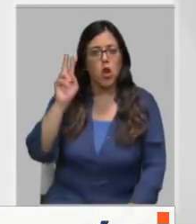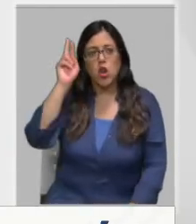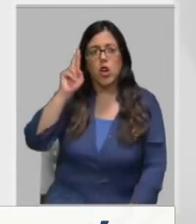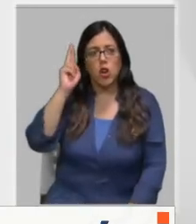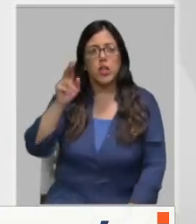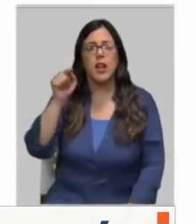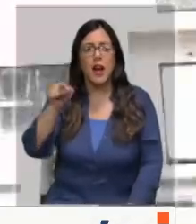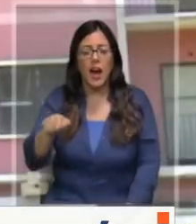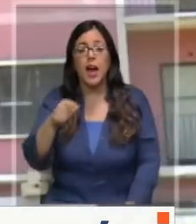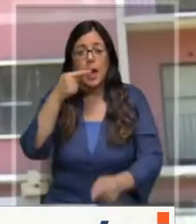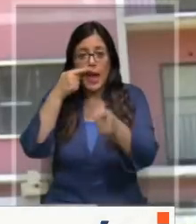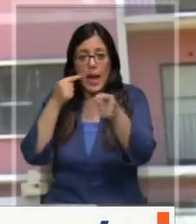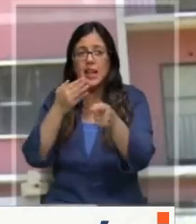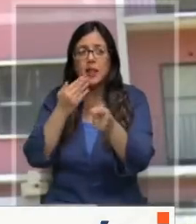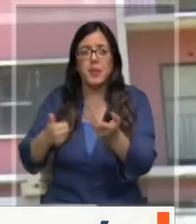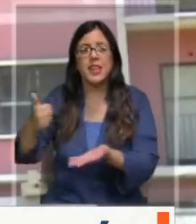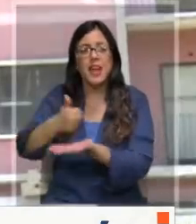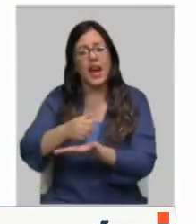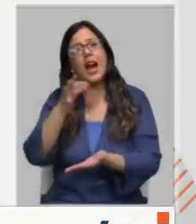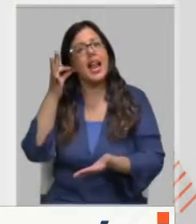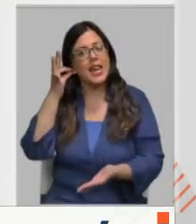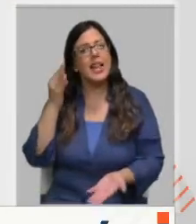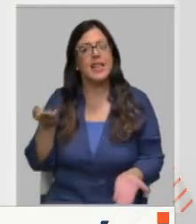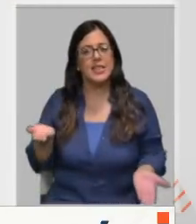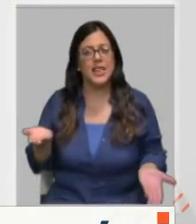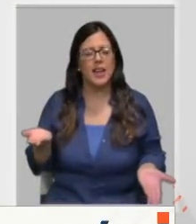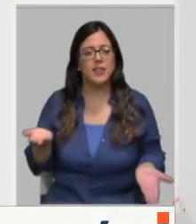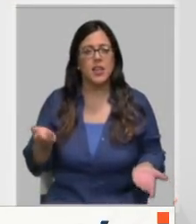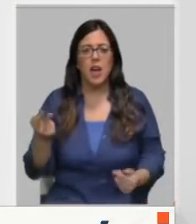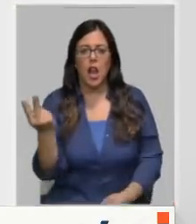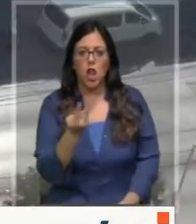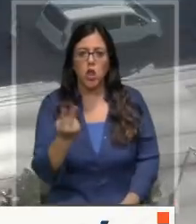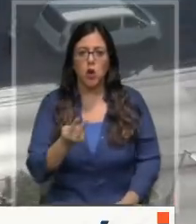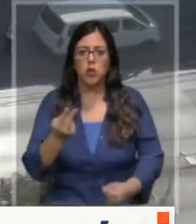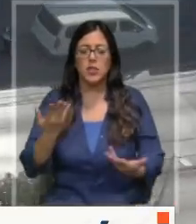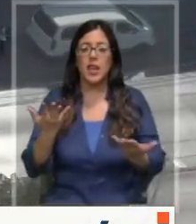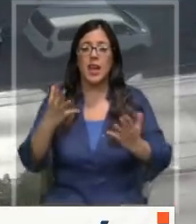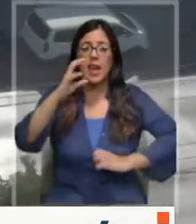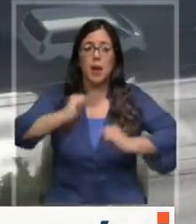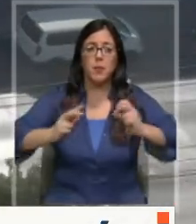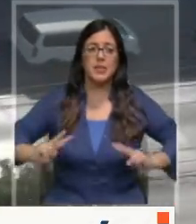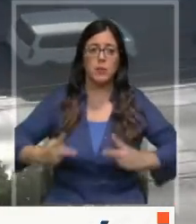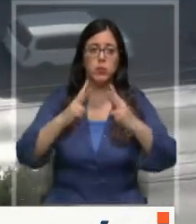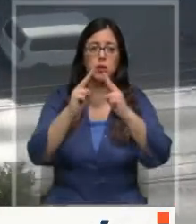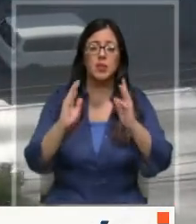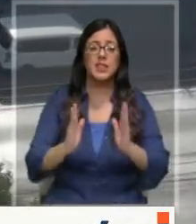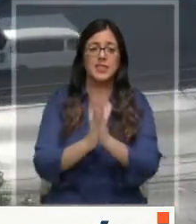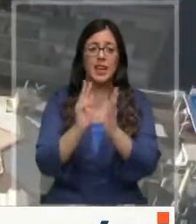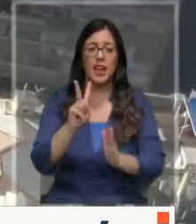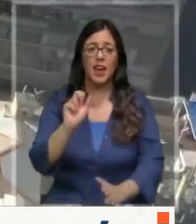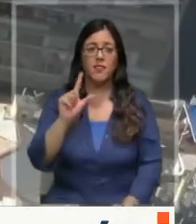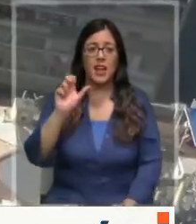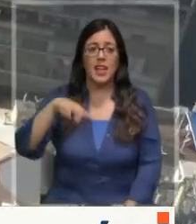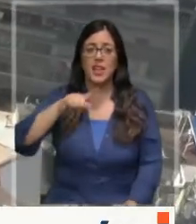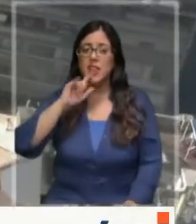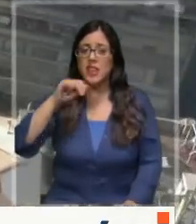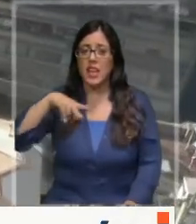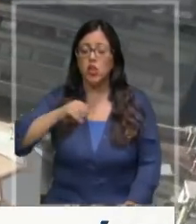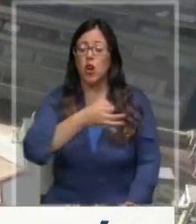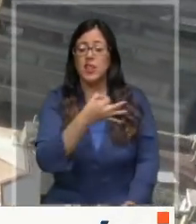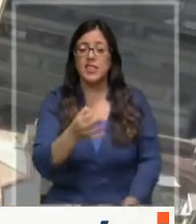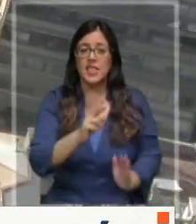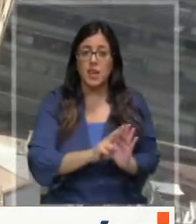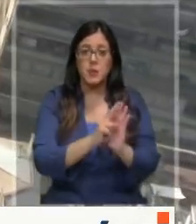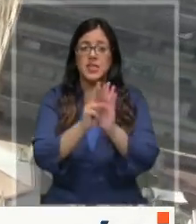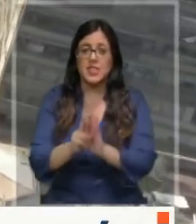estuvo tanto él como la alcaldesa Iracy Hassler. Inmobiliaria San Valentino señala además que sus representantes sugirieron la suscripción